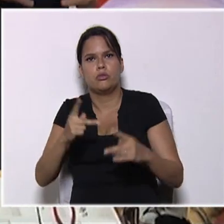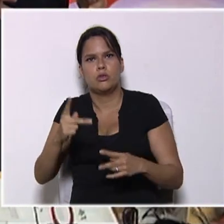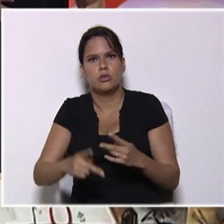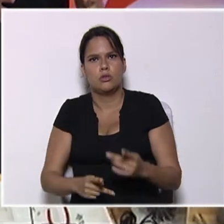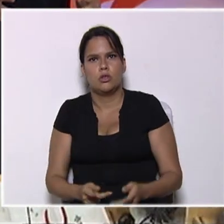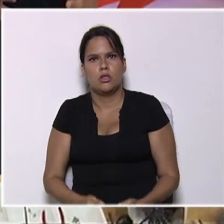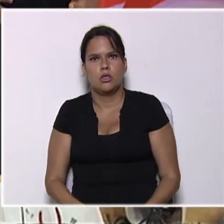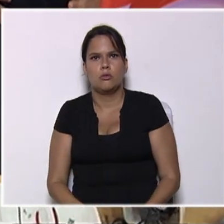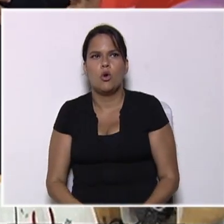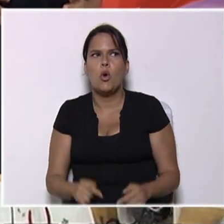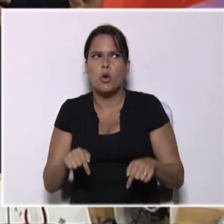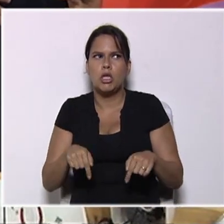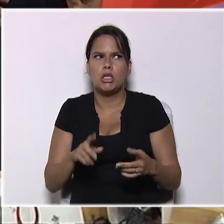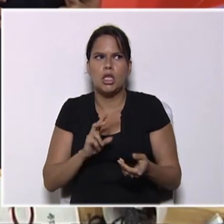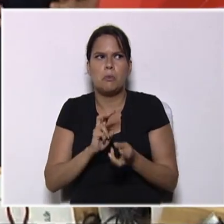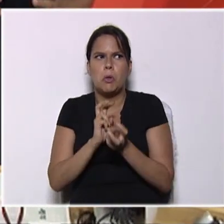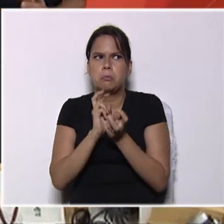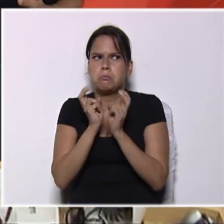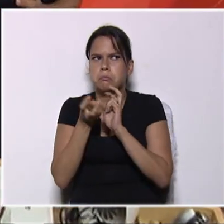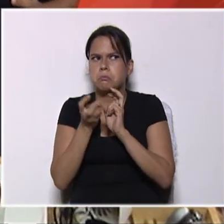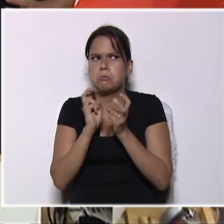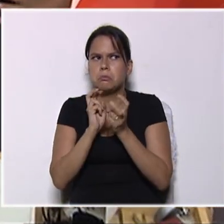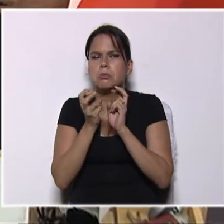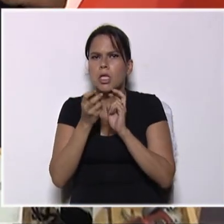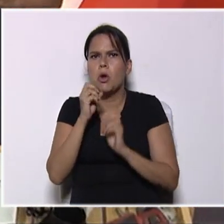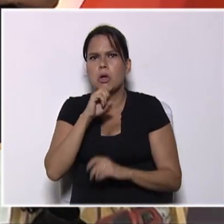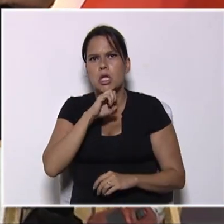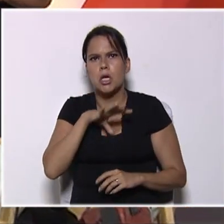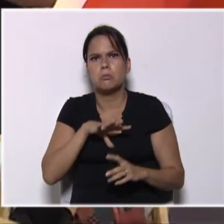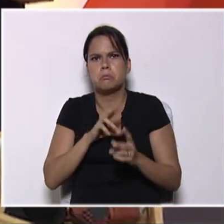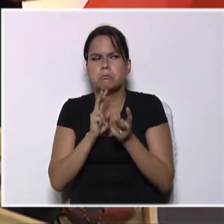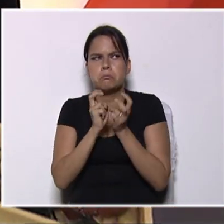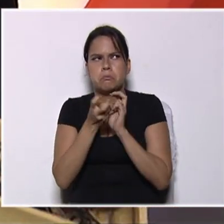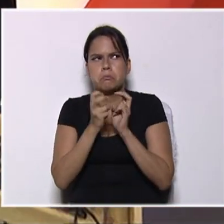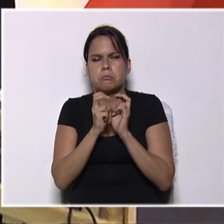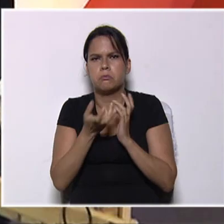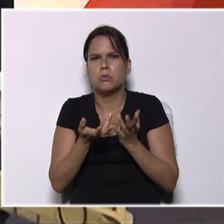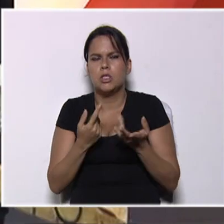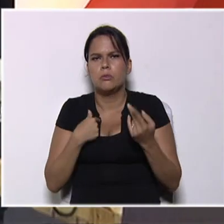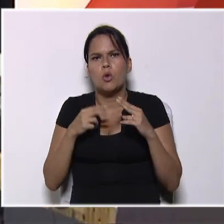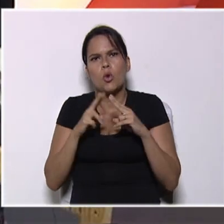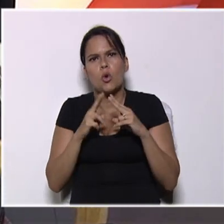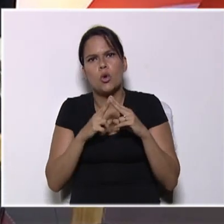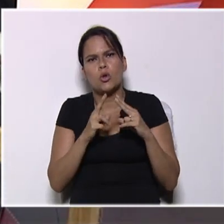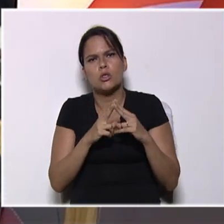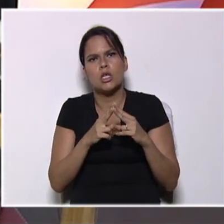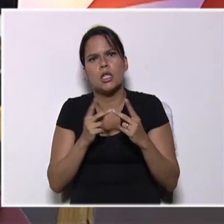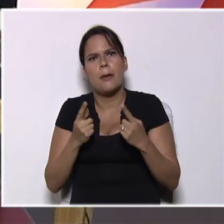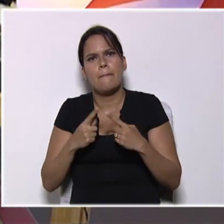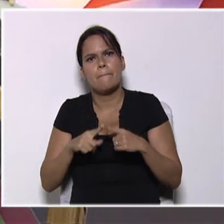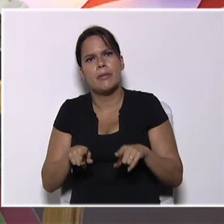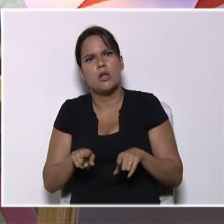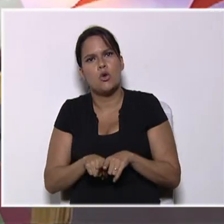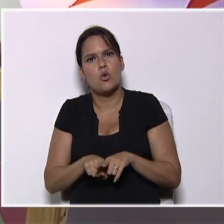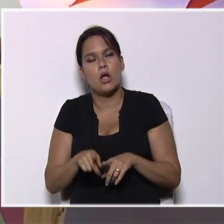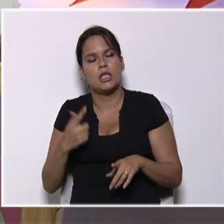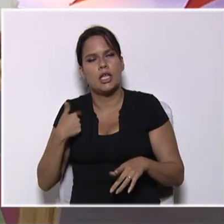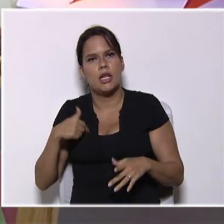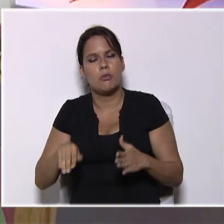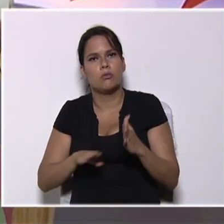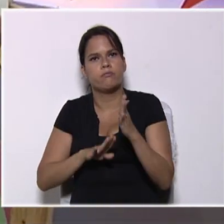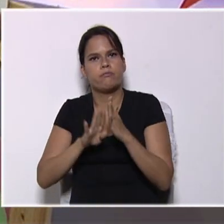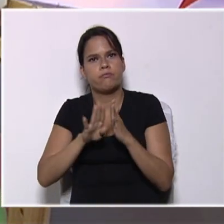fase teórica, vamos a ponerle esa terminología, estamos en una fase donde estamos conociendo, pero al mismo tiempo necesitamos